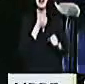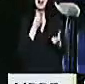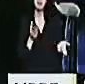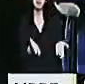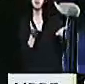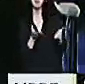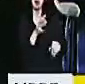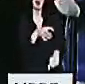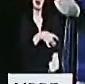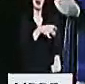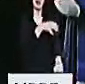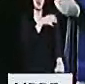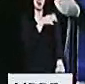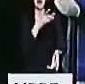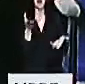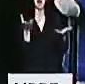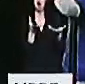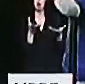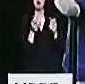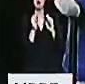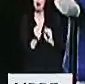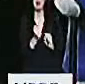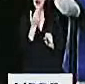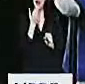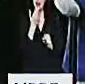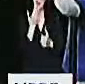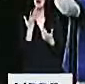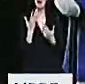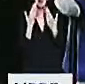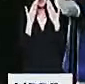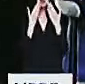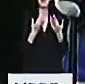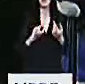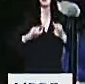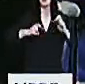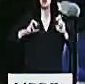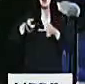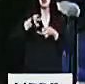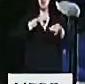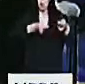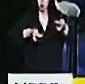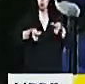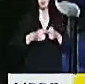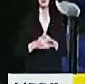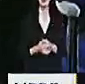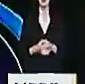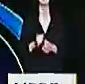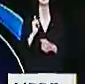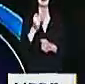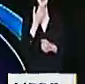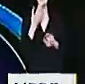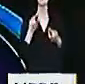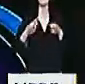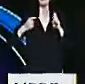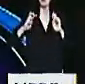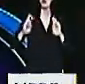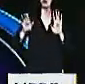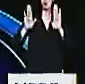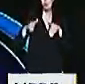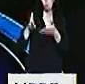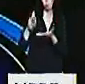todo este desafío, sí. ¿cómo les damos herramientas para que puedan competir haciendo una oportunidad de negocio o de organizaciones en la mitad? Y oportunidades como las que ustedes